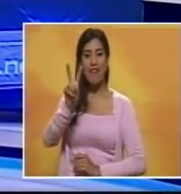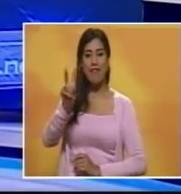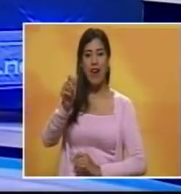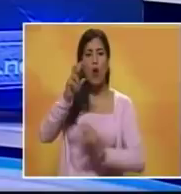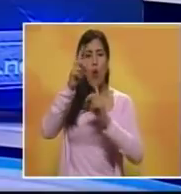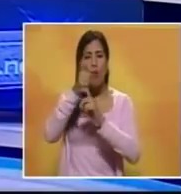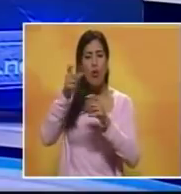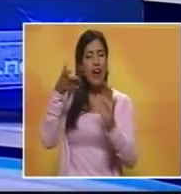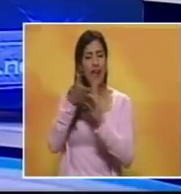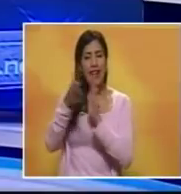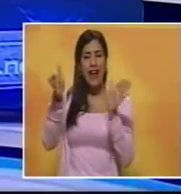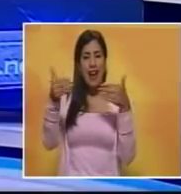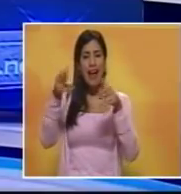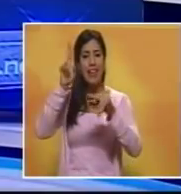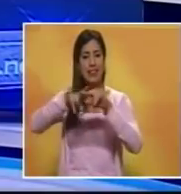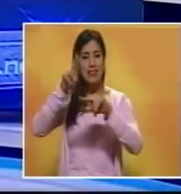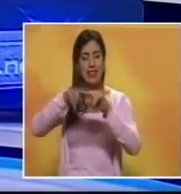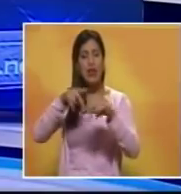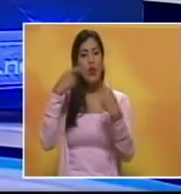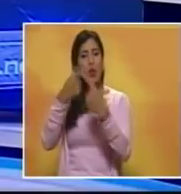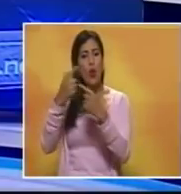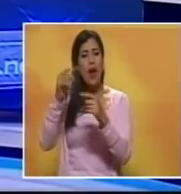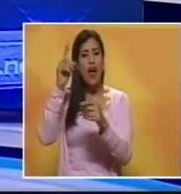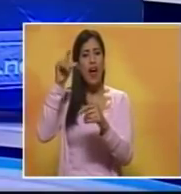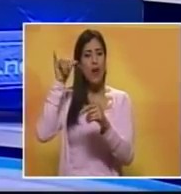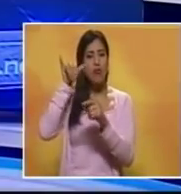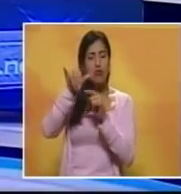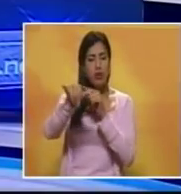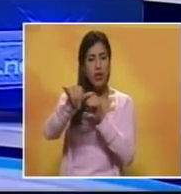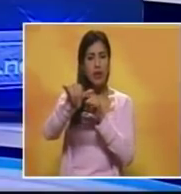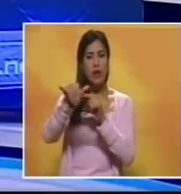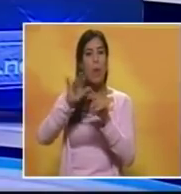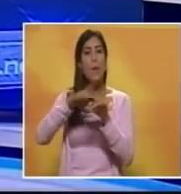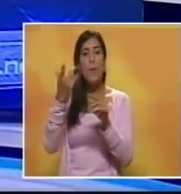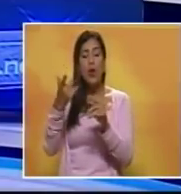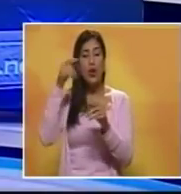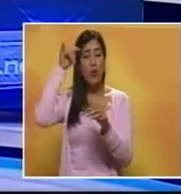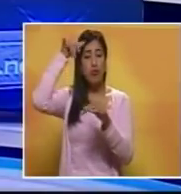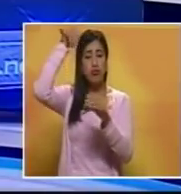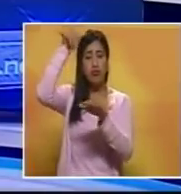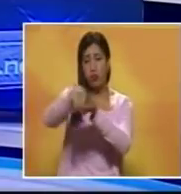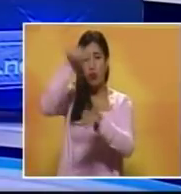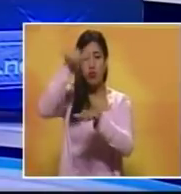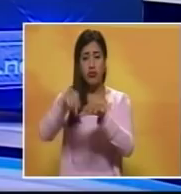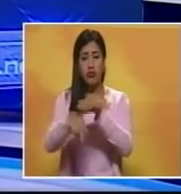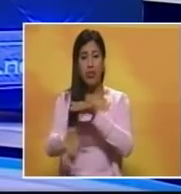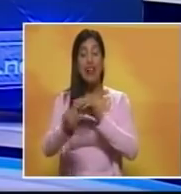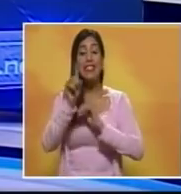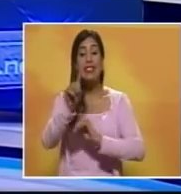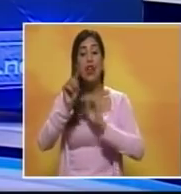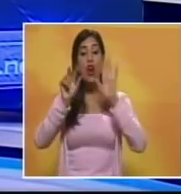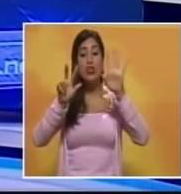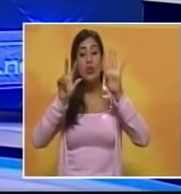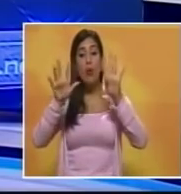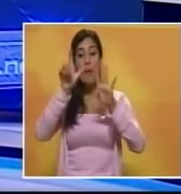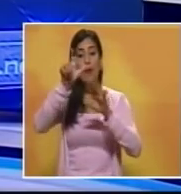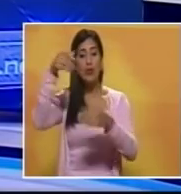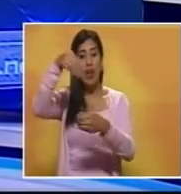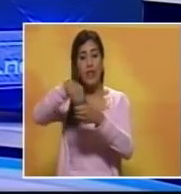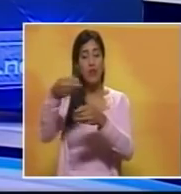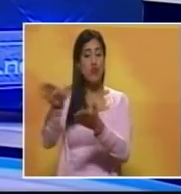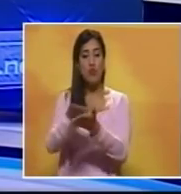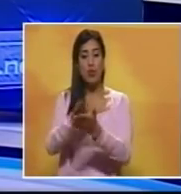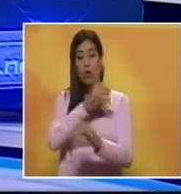de la cabina del avión de la compañía de bajo costo Lion Air, que se estrelló este lunes con 189 pasajeros a bordo.